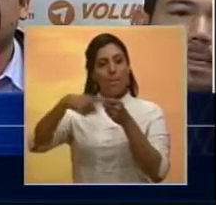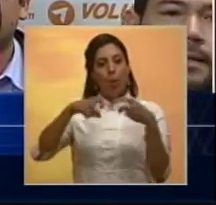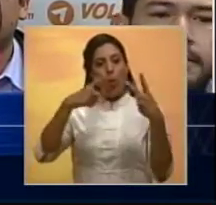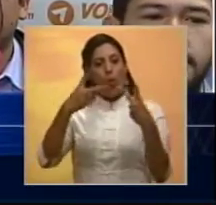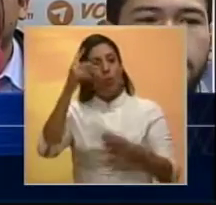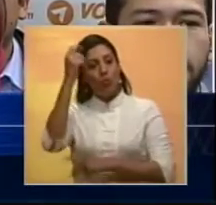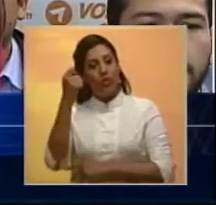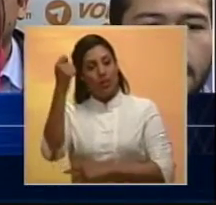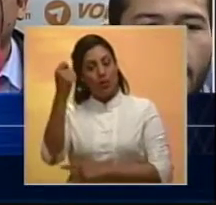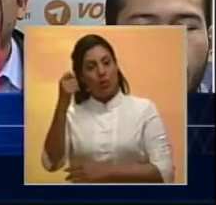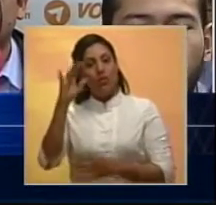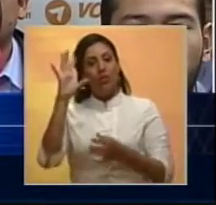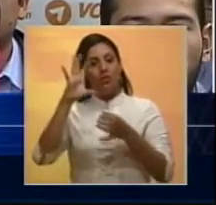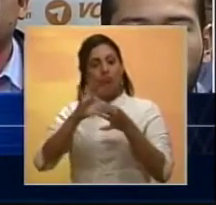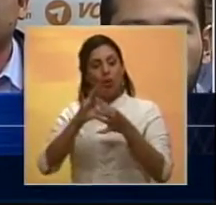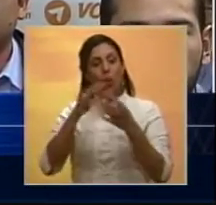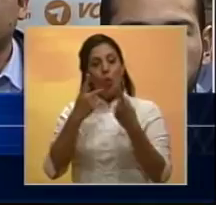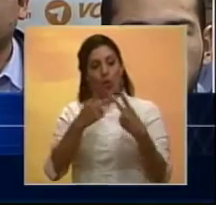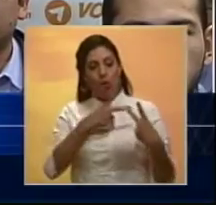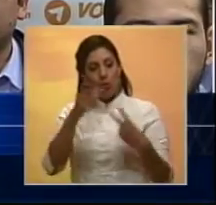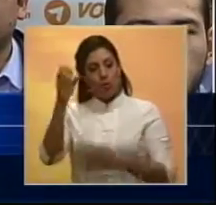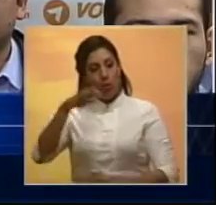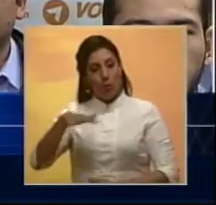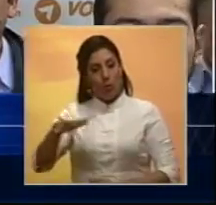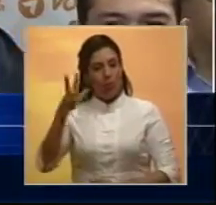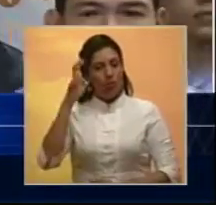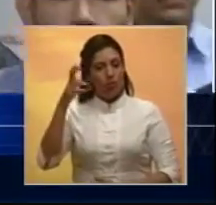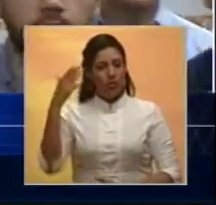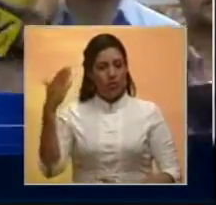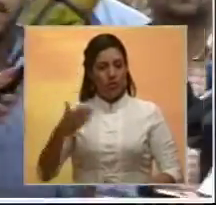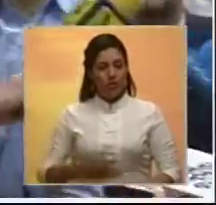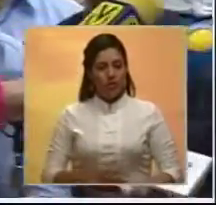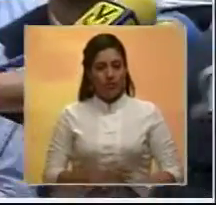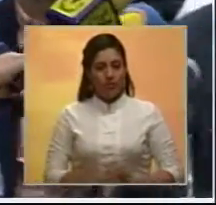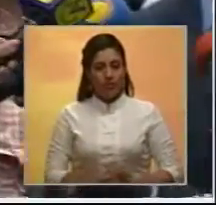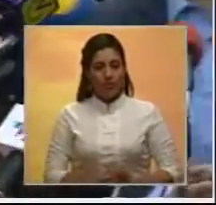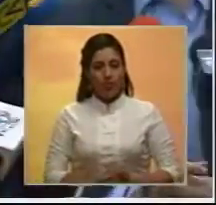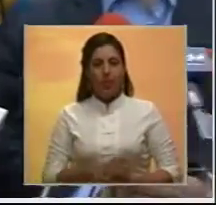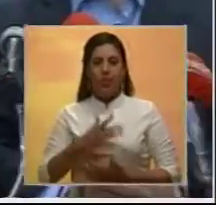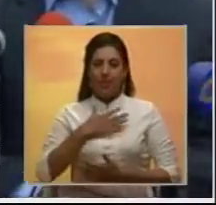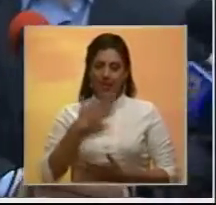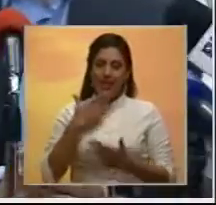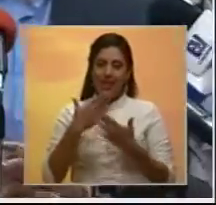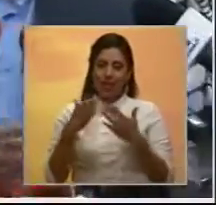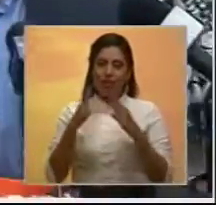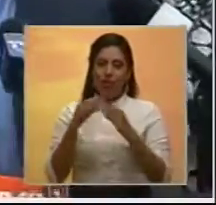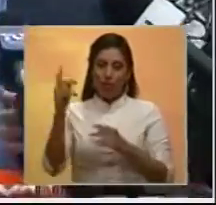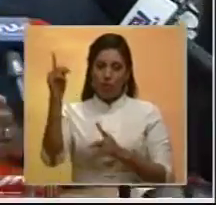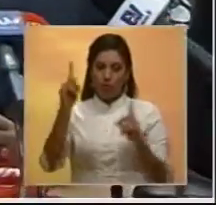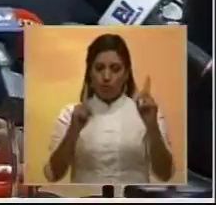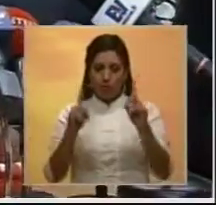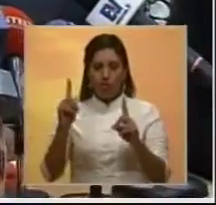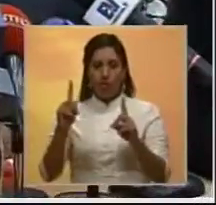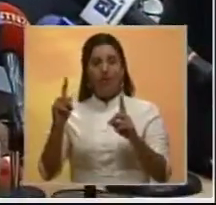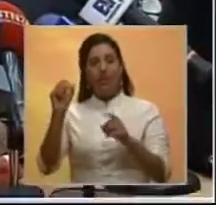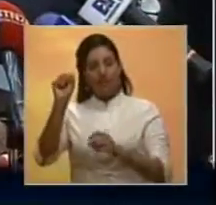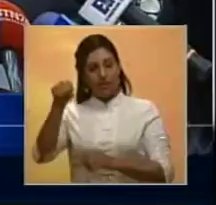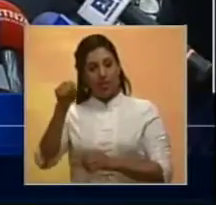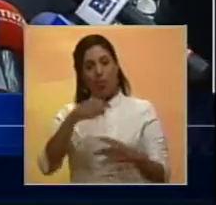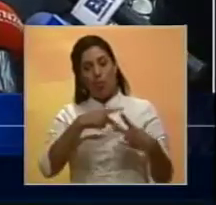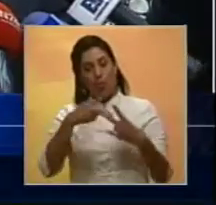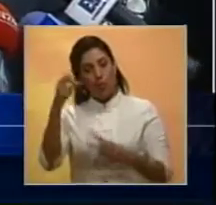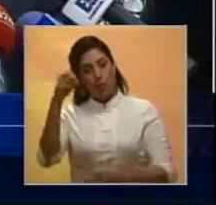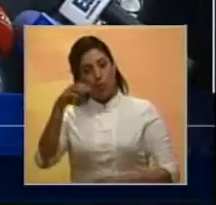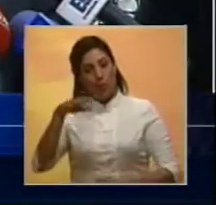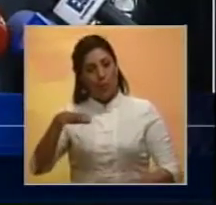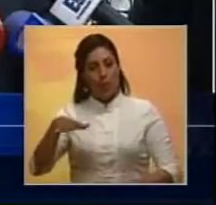nuevos diputados a las toldas de Voluntad Popular. Lo escuchamos. Bueno, muy buenas tardes, gracias a todos por estar aquí. Y en efecto, desde Voluntad